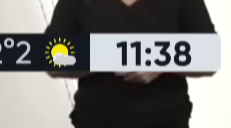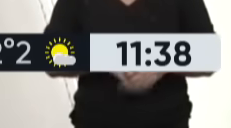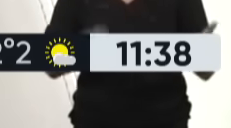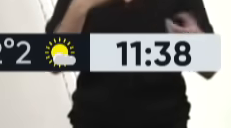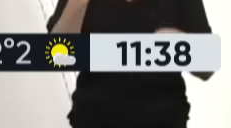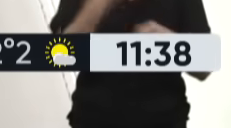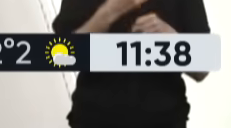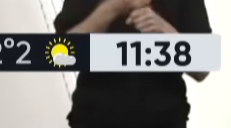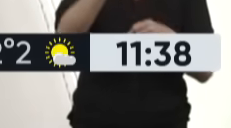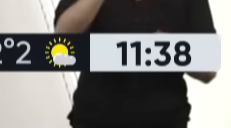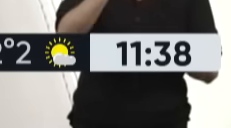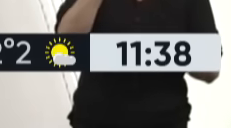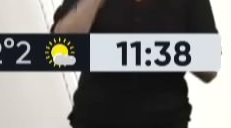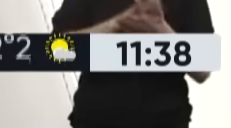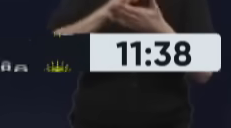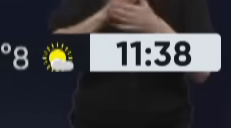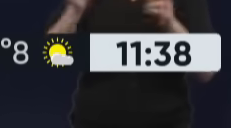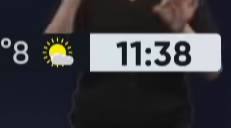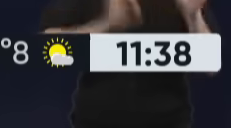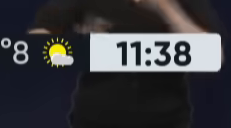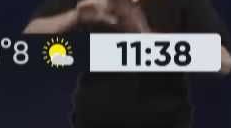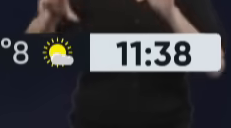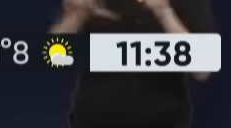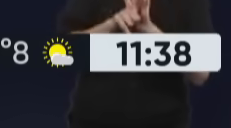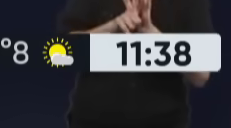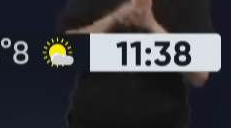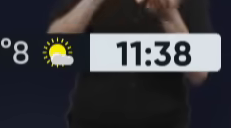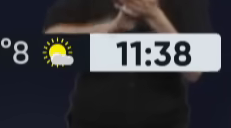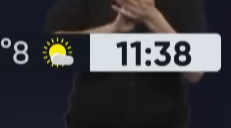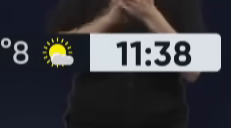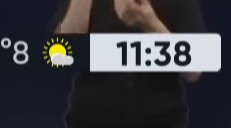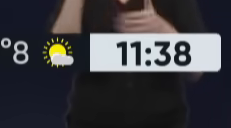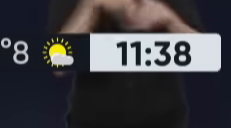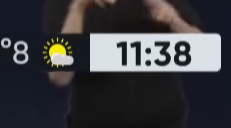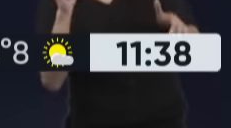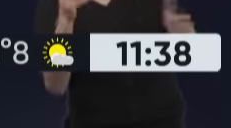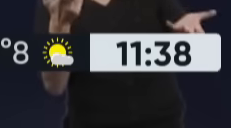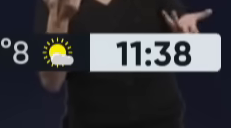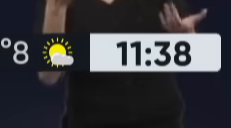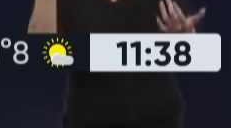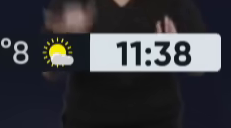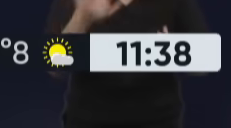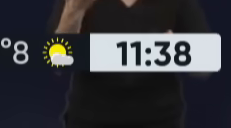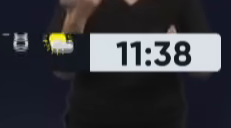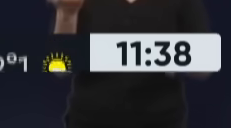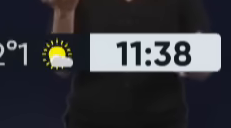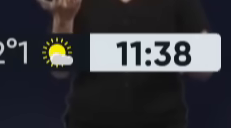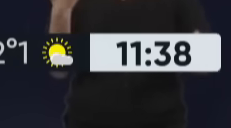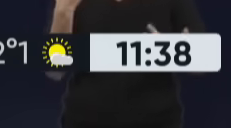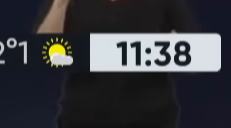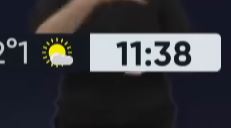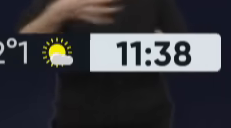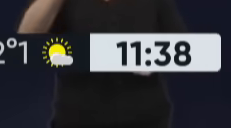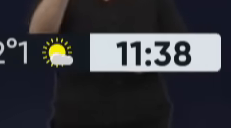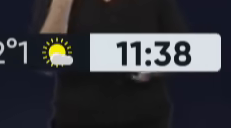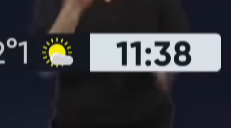sobre cuándo se va a enviar el proyecto de ley. Es inminente. El proyecto está terminado, prácticamente terminado, así que